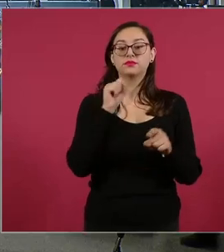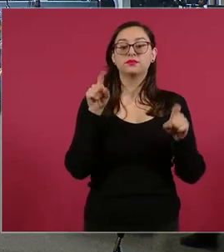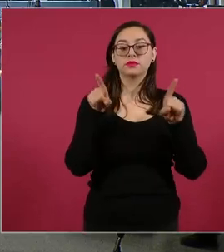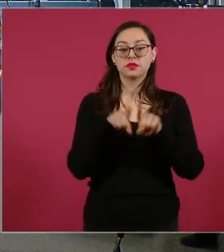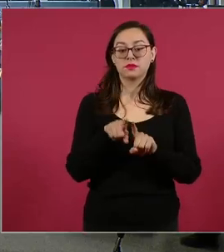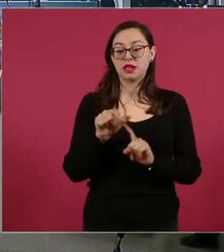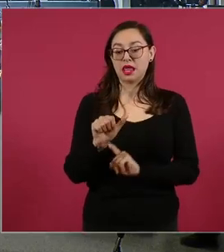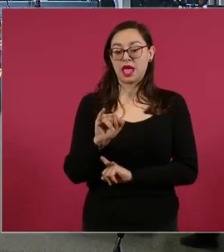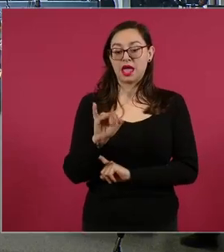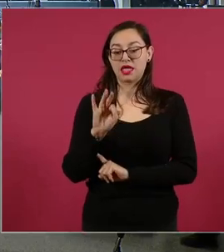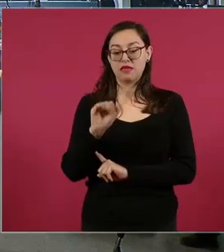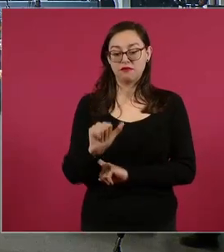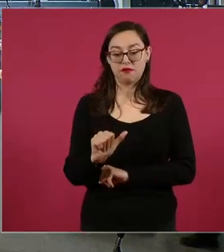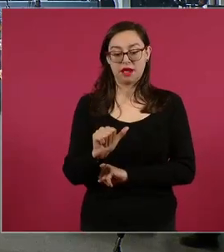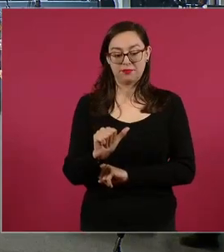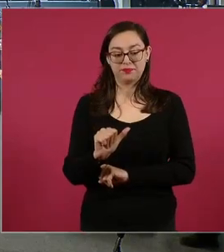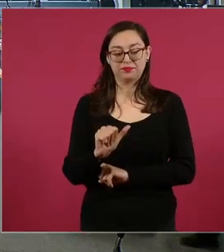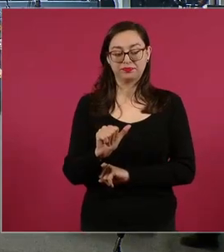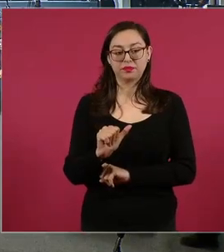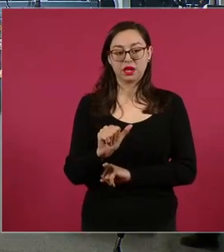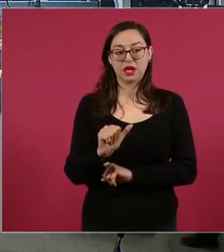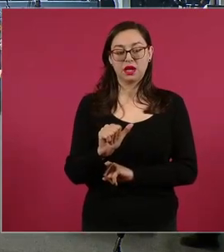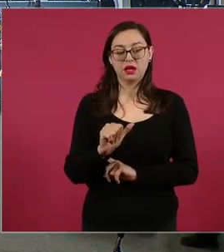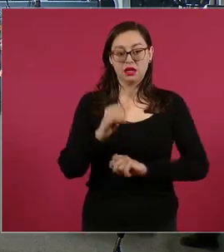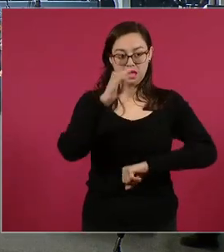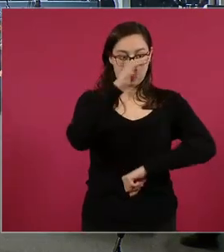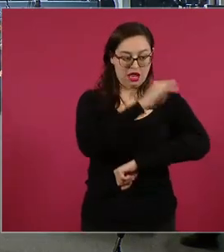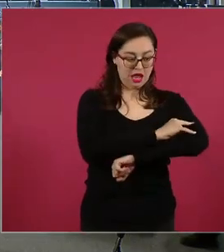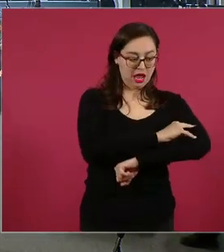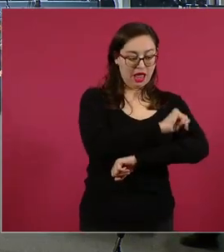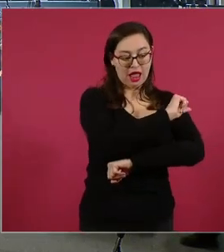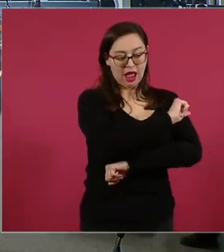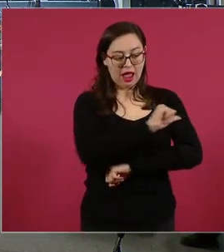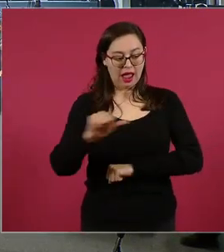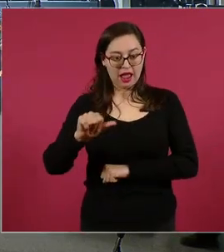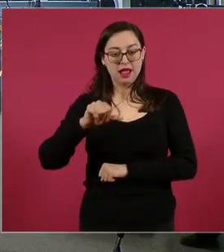AIFA a Lechería para comunicar acá a Buenavista.